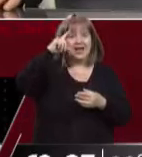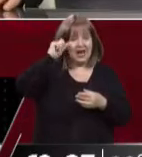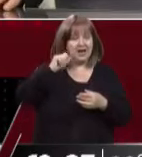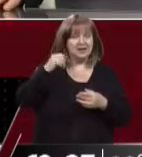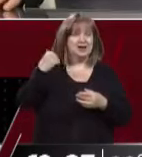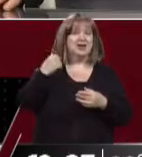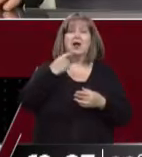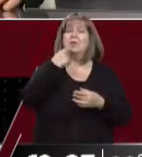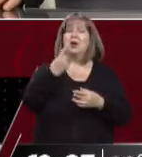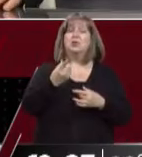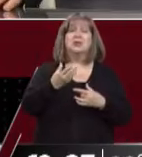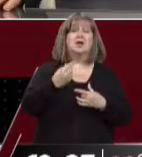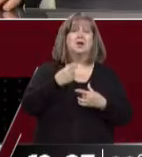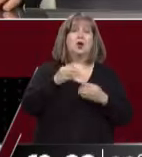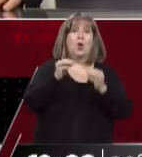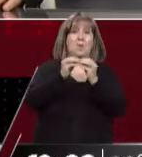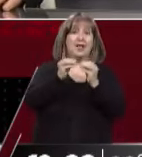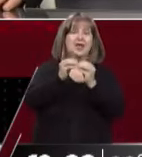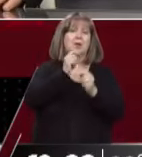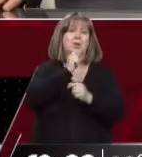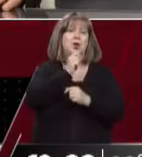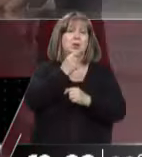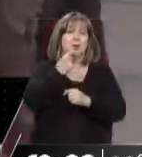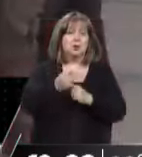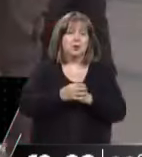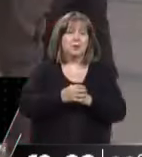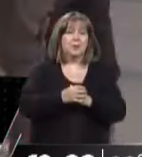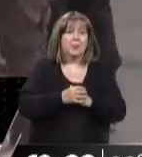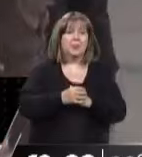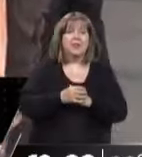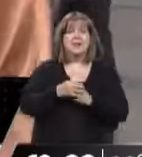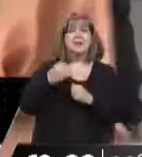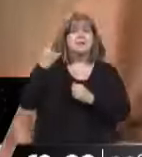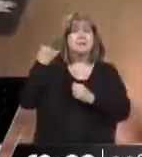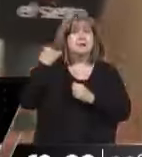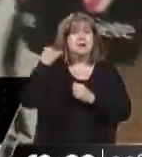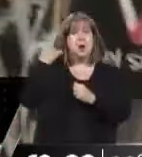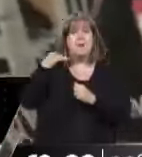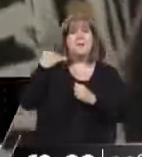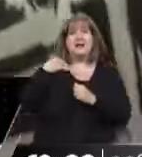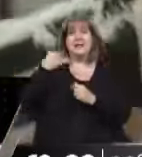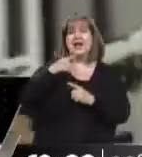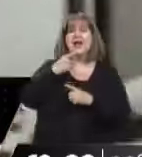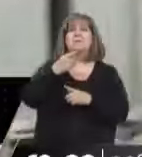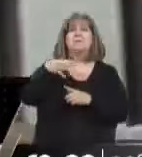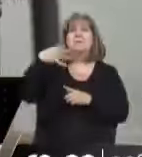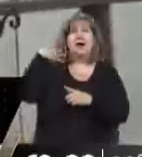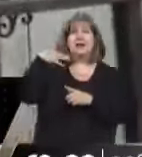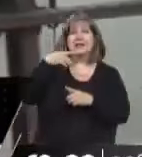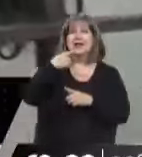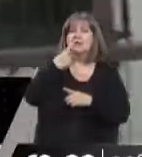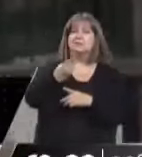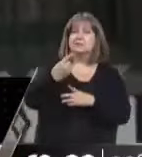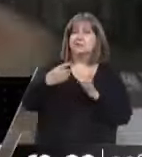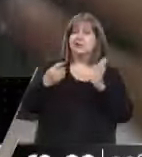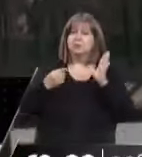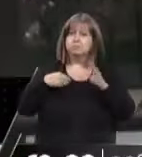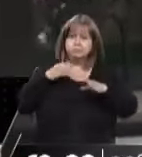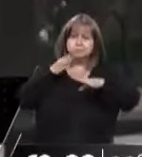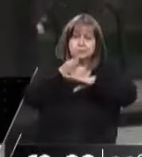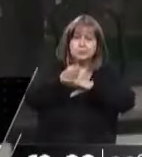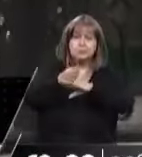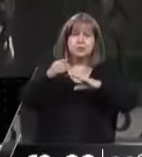y recogía estos testimonios. La gente que ha venido a preguntar sobre la ley nieto se encuentra con este cartel